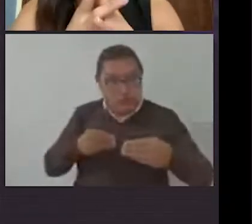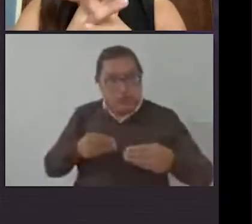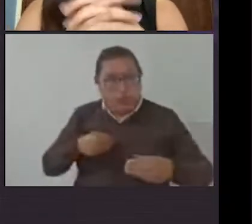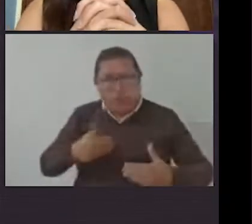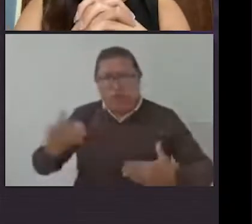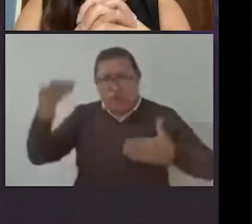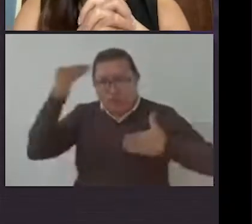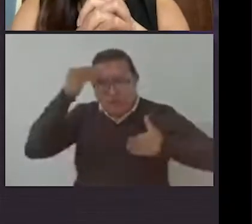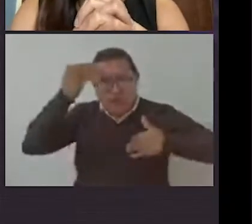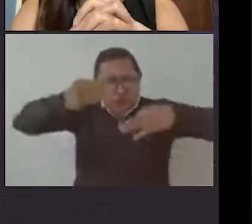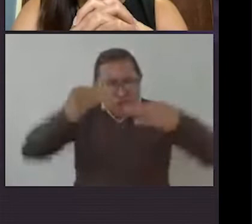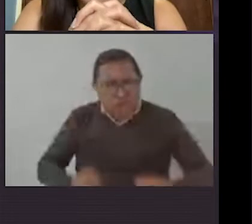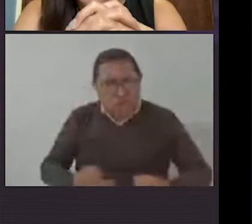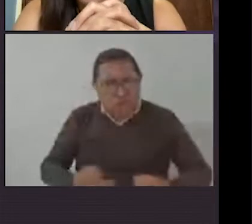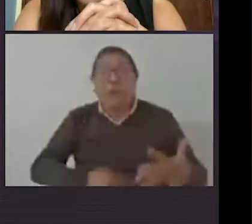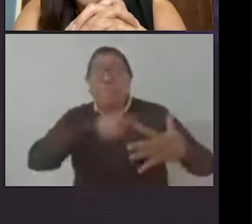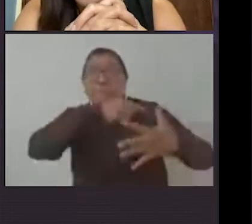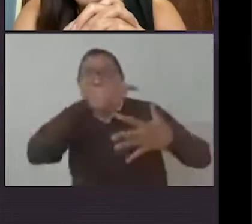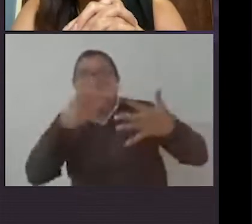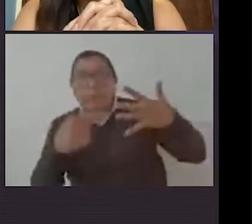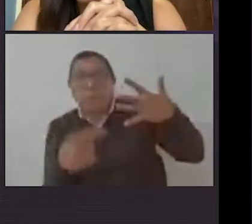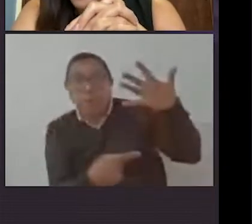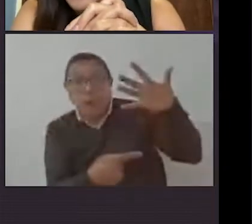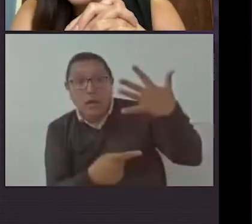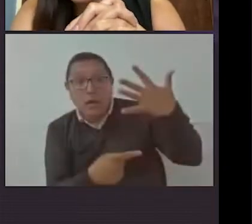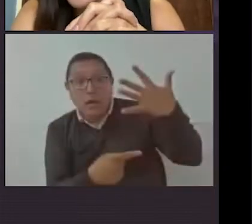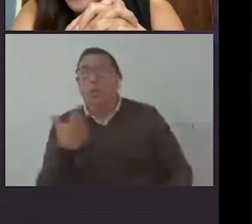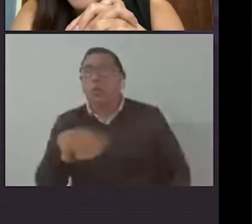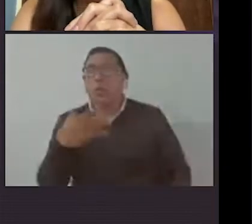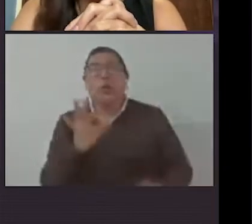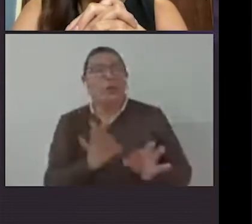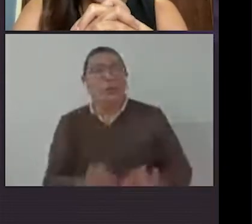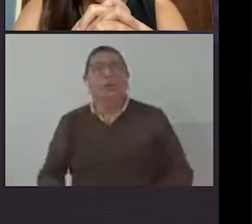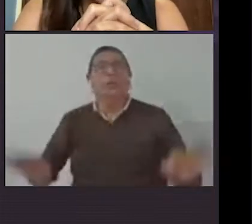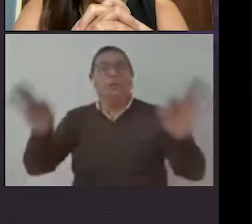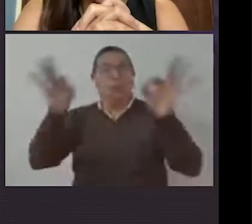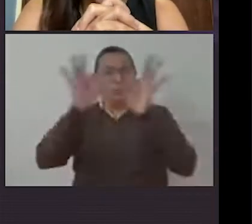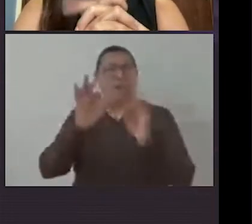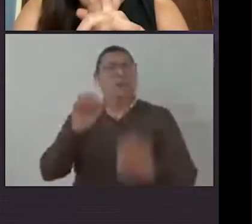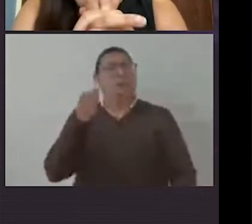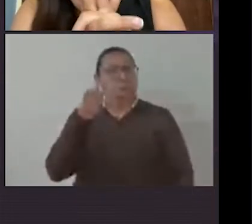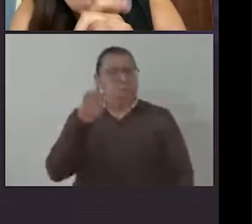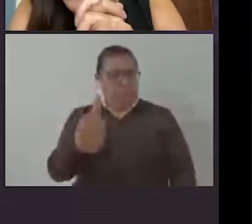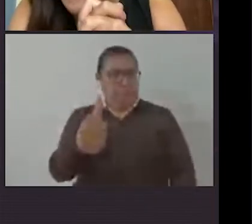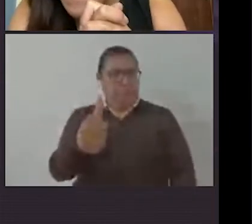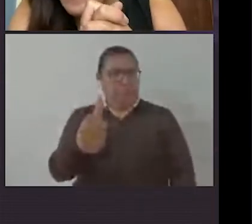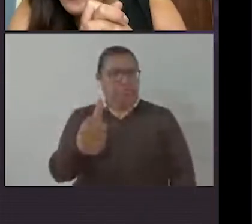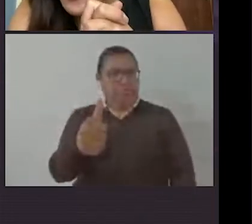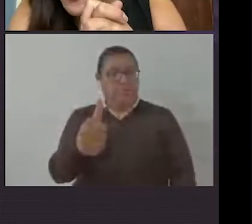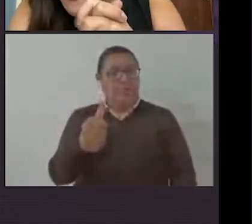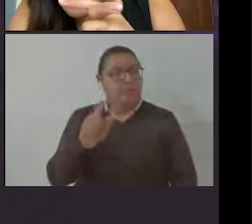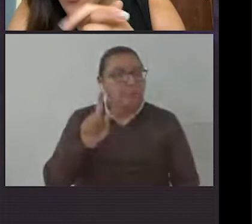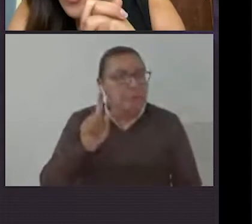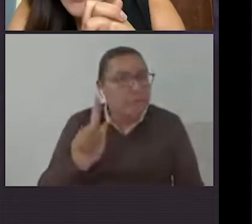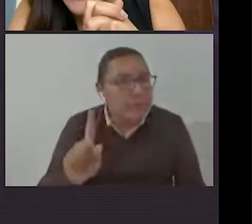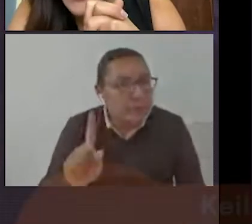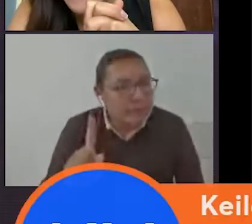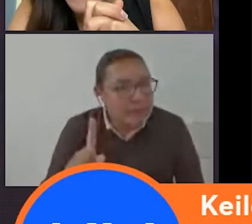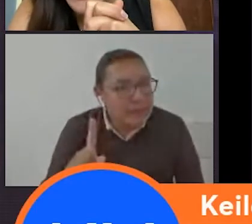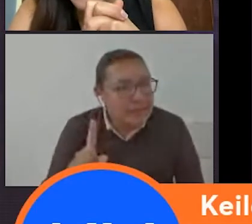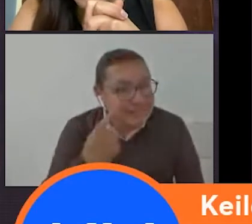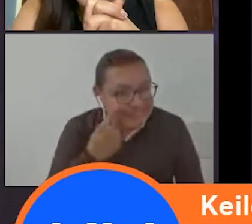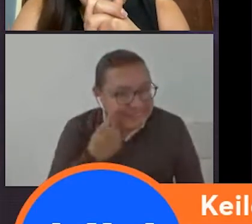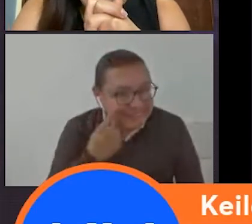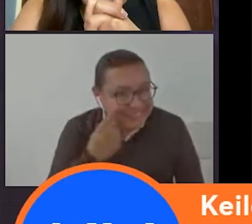estas, déjenme decirles que son importantes. Todas son importantes. Pero ahí les va. Por ahí